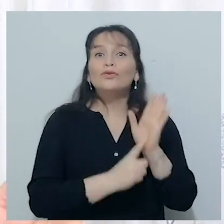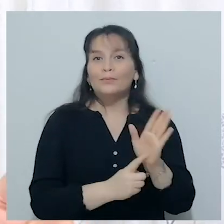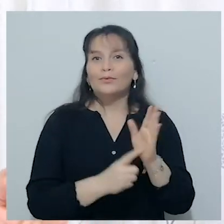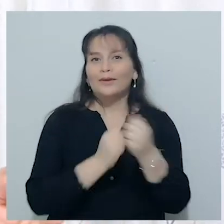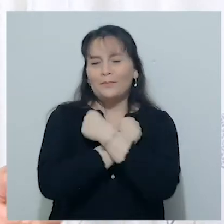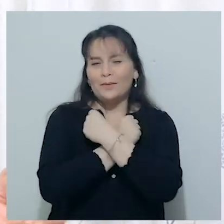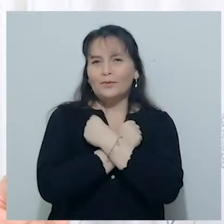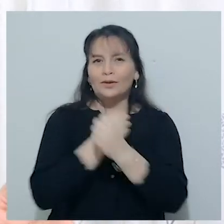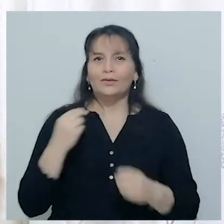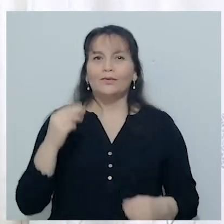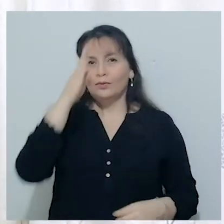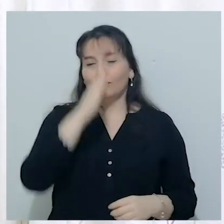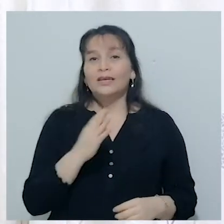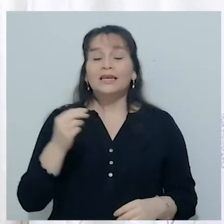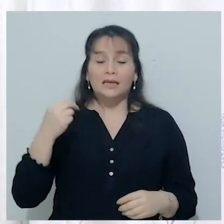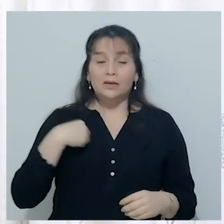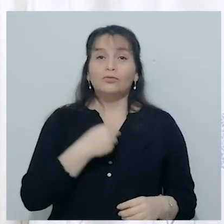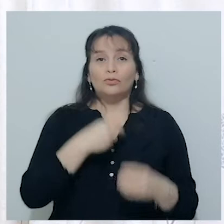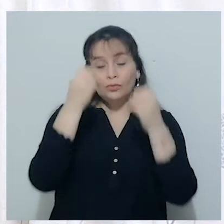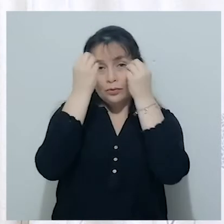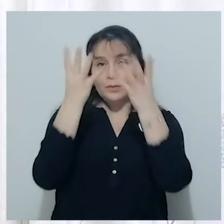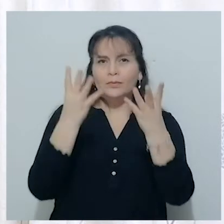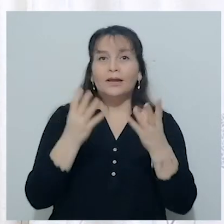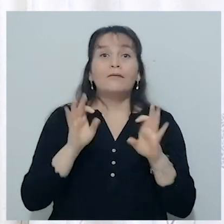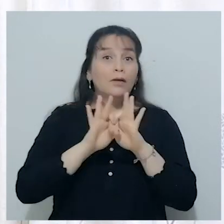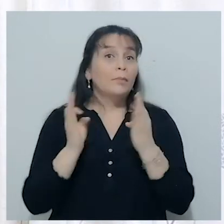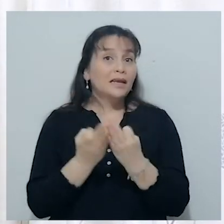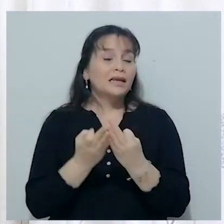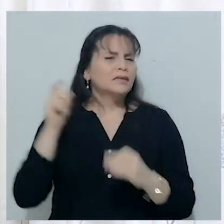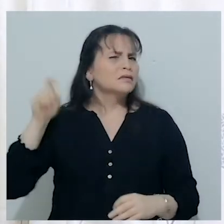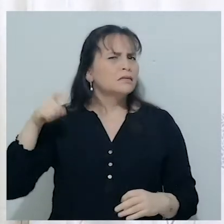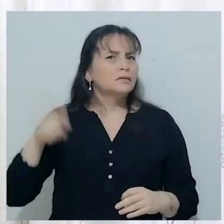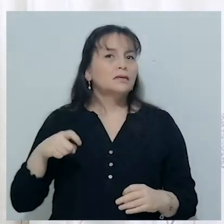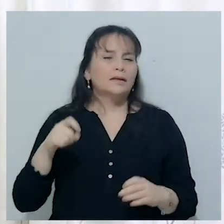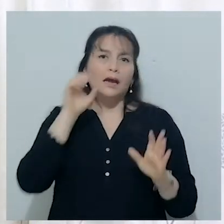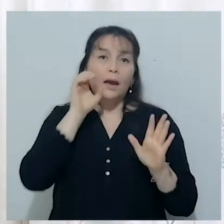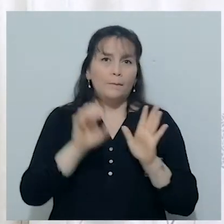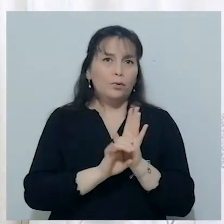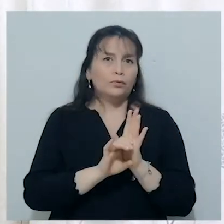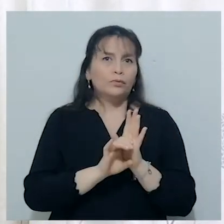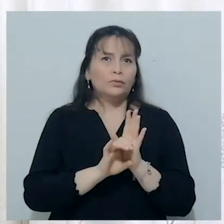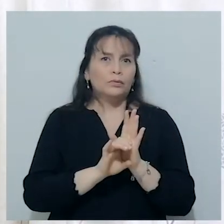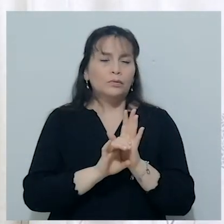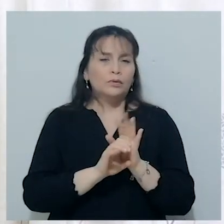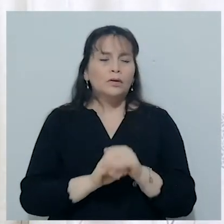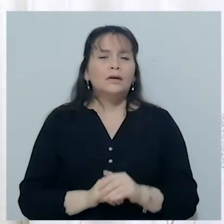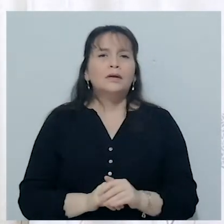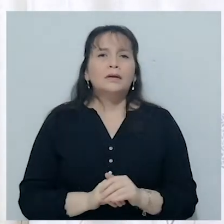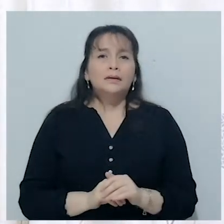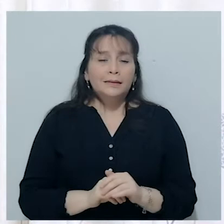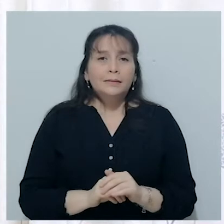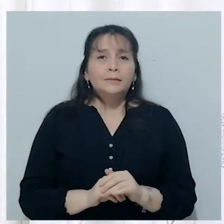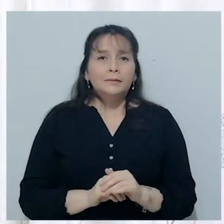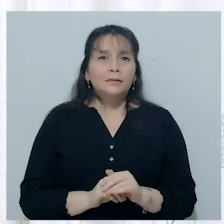Dios y que le seguimos y le obedecemos. La familia hoy requiere de ejemplos,